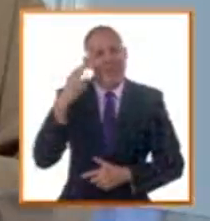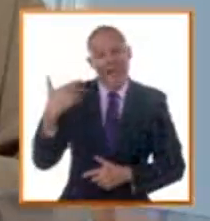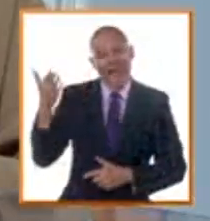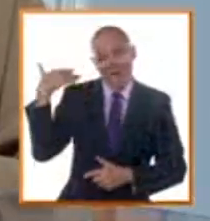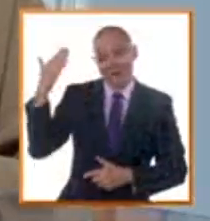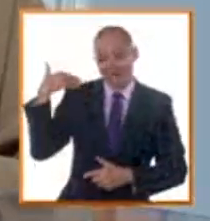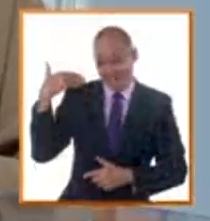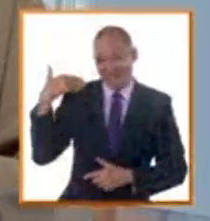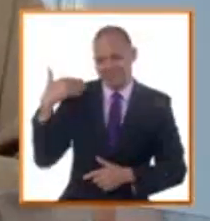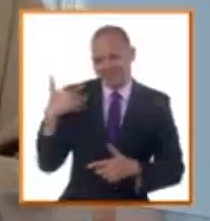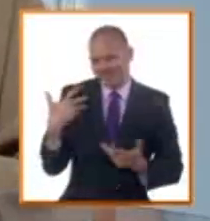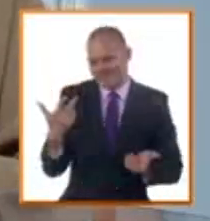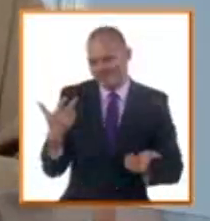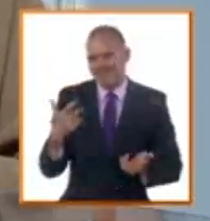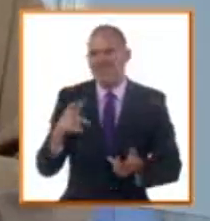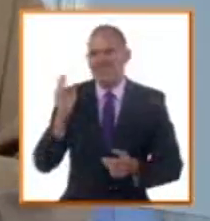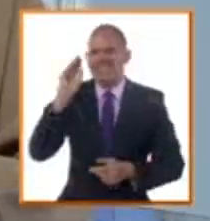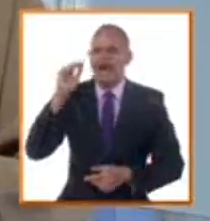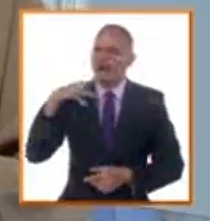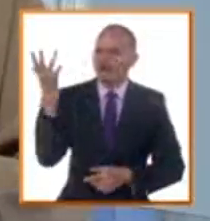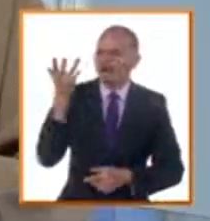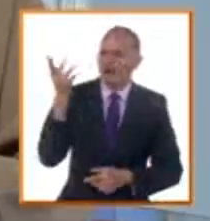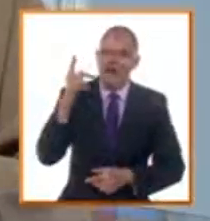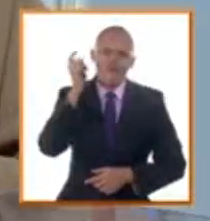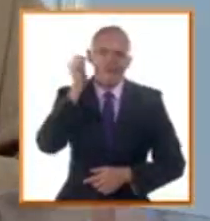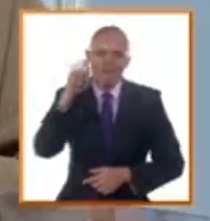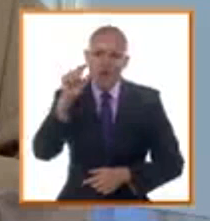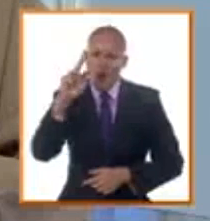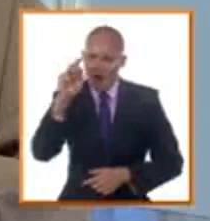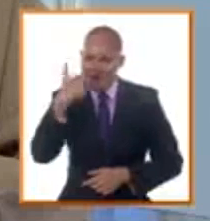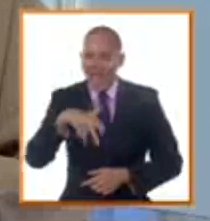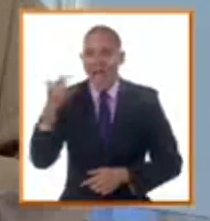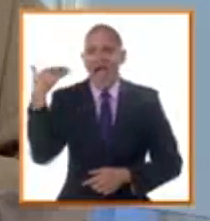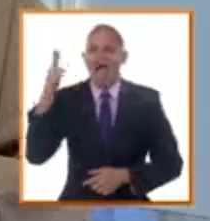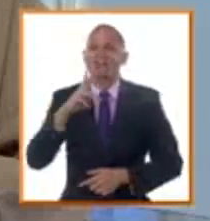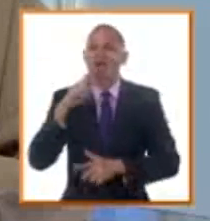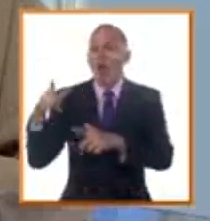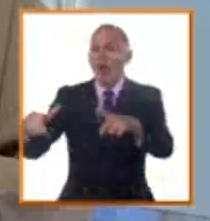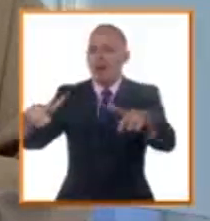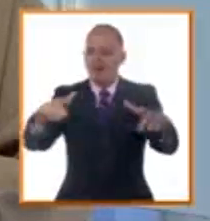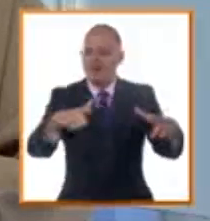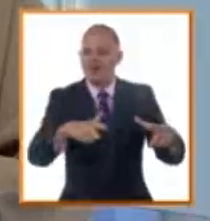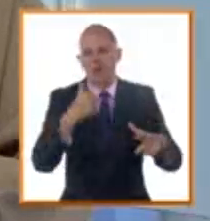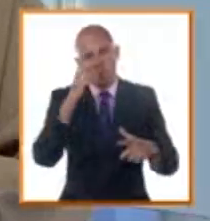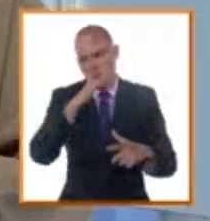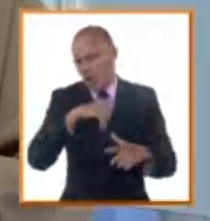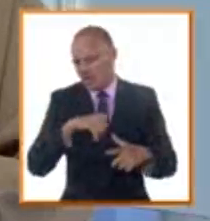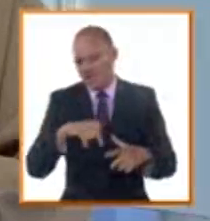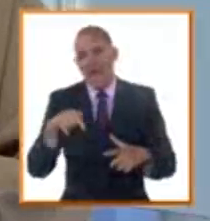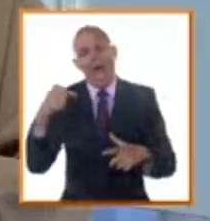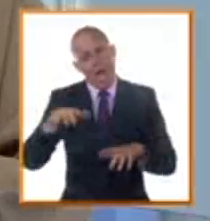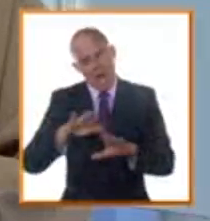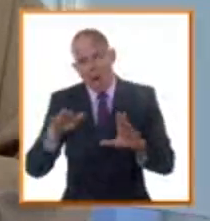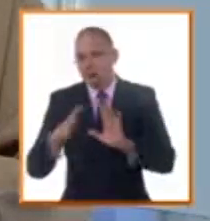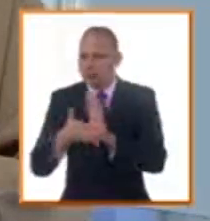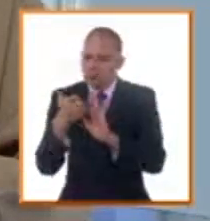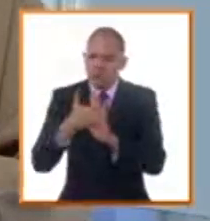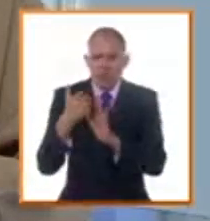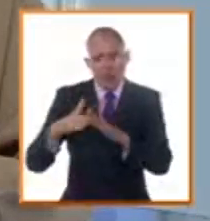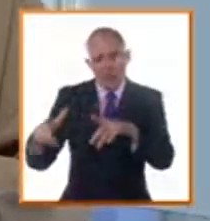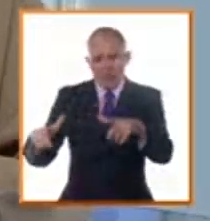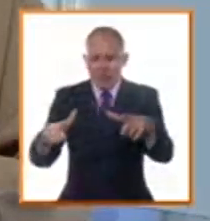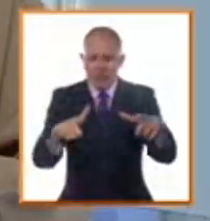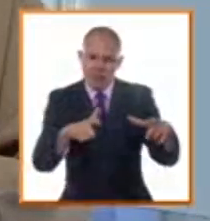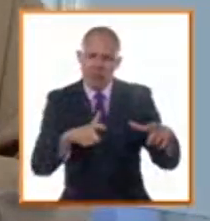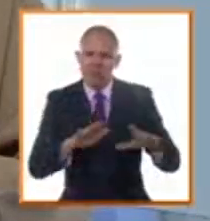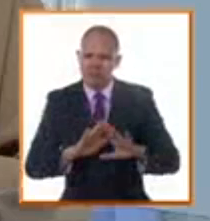que después se hicieron. Bueno, también hubo una cantidad de pérdidas de vidas humanas que afortunadamente no han ocurrido